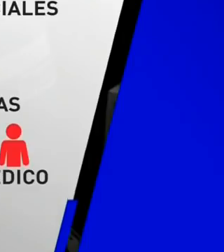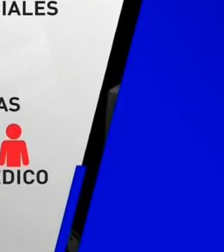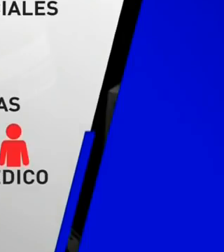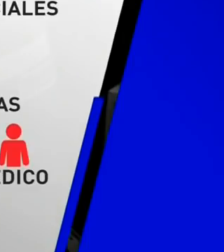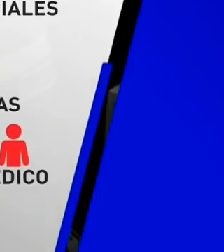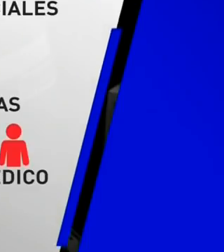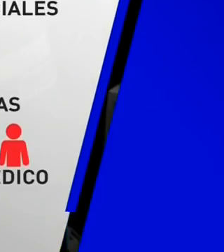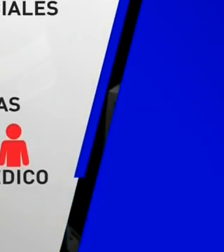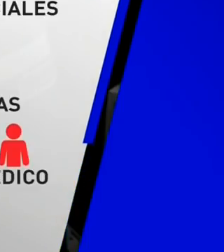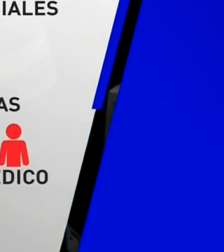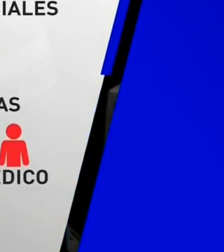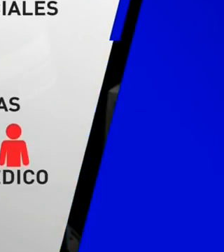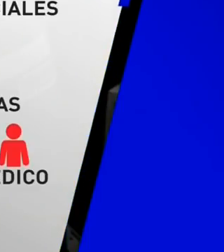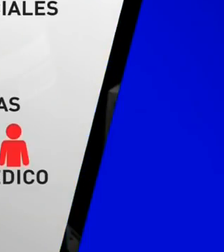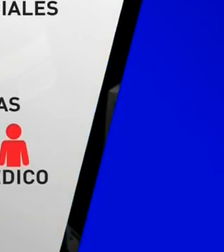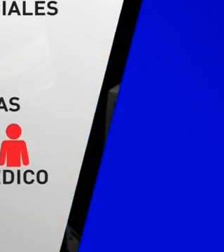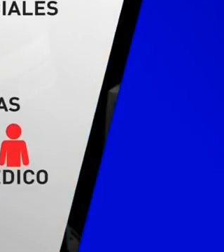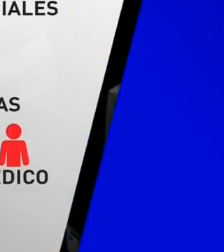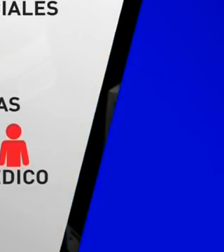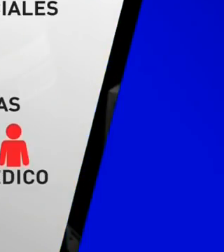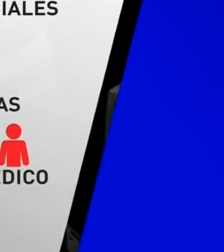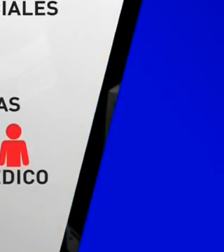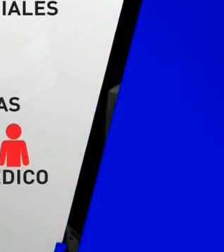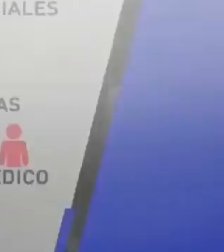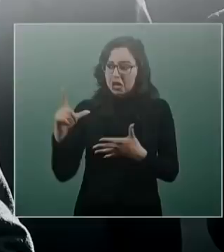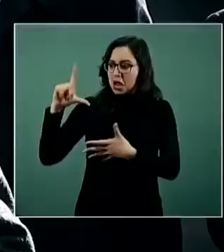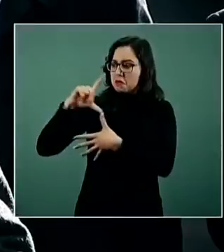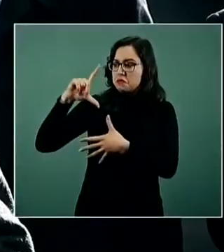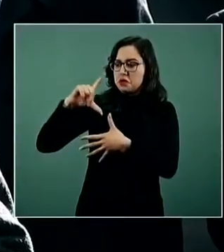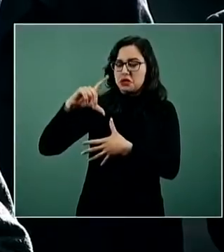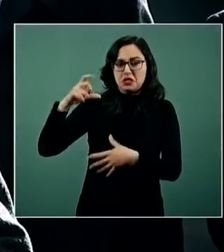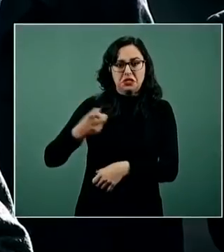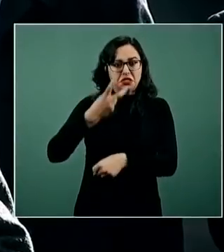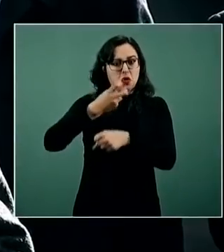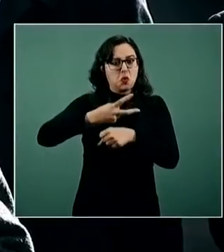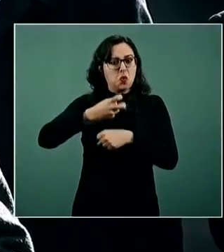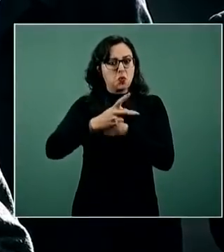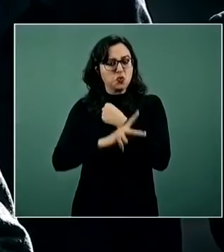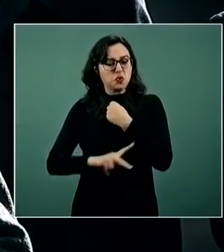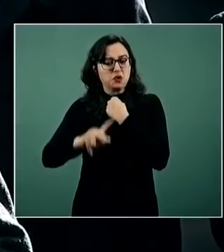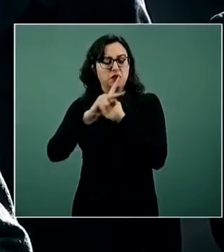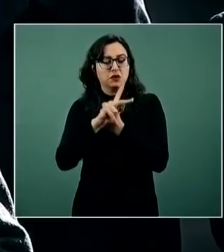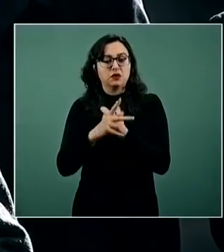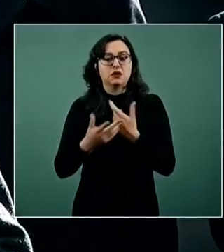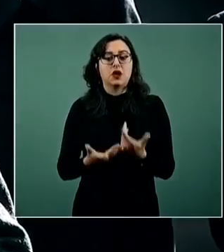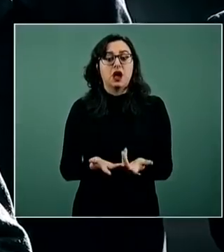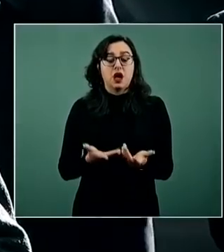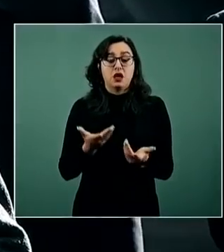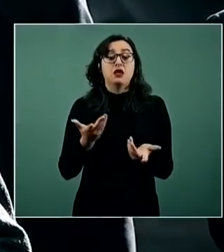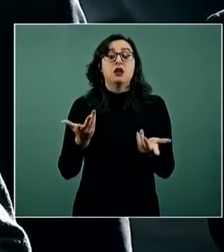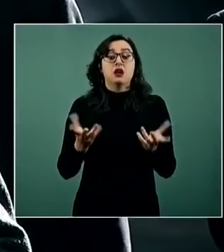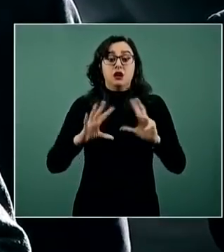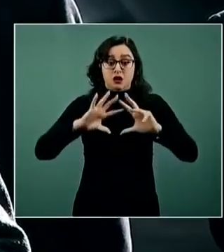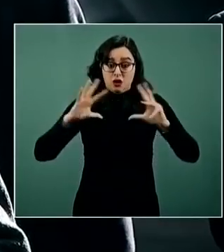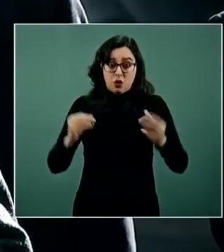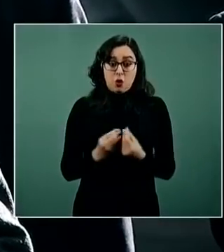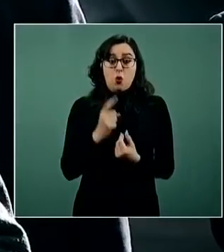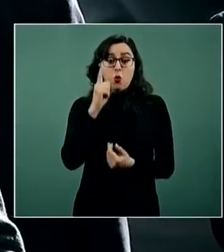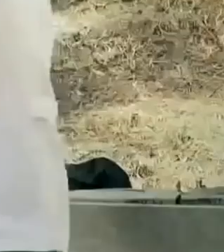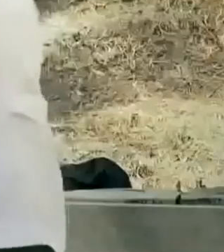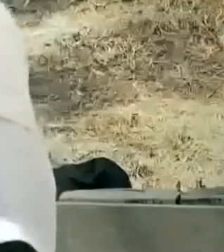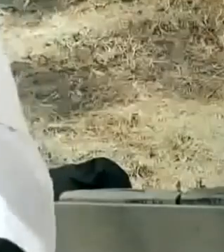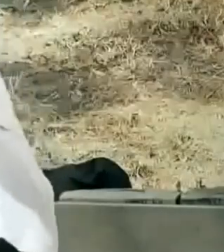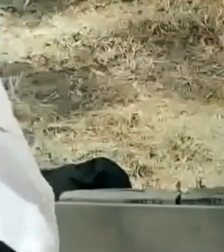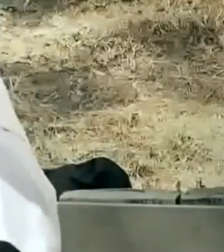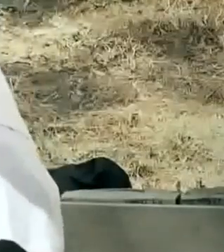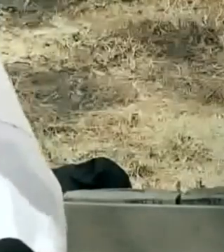una, aplicarán las vacunas en cada estado. Con el 1,400,000 dosis de vacunas